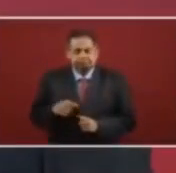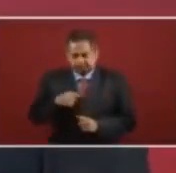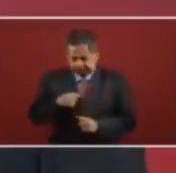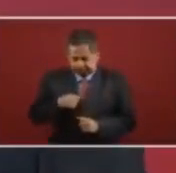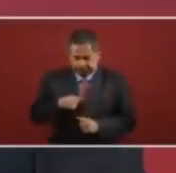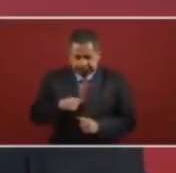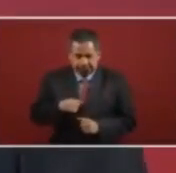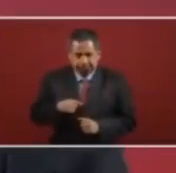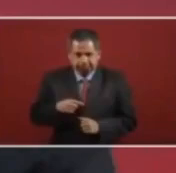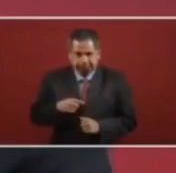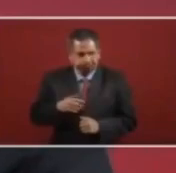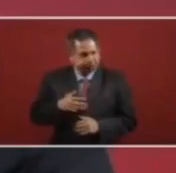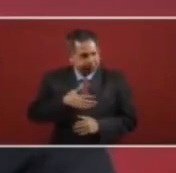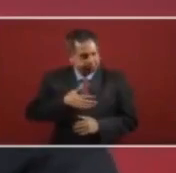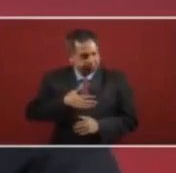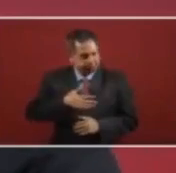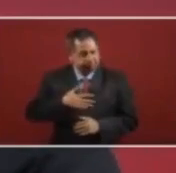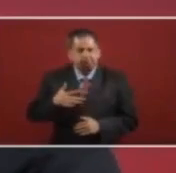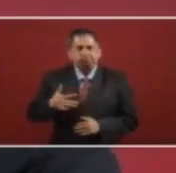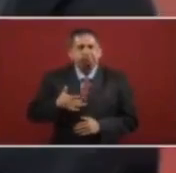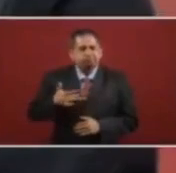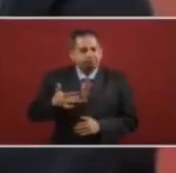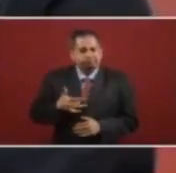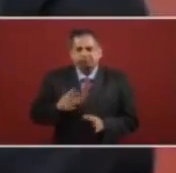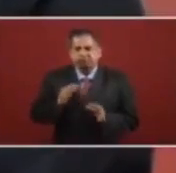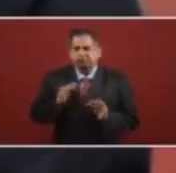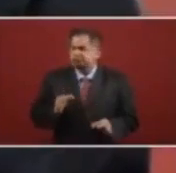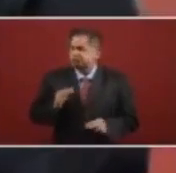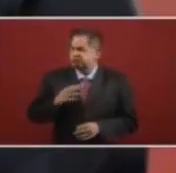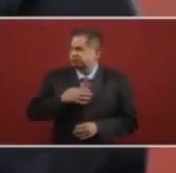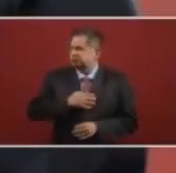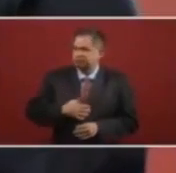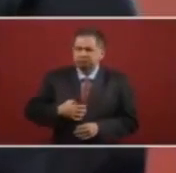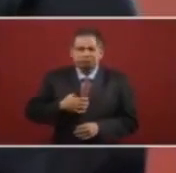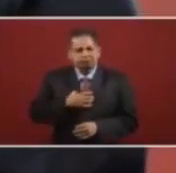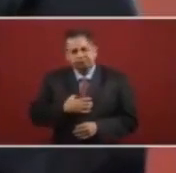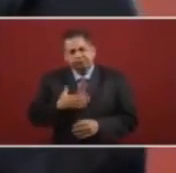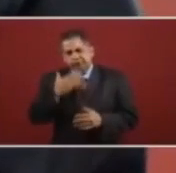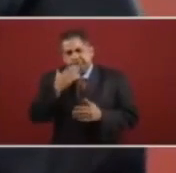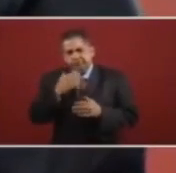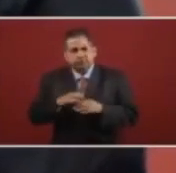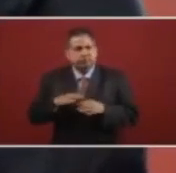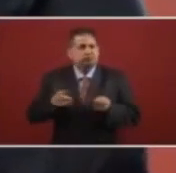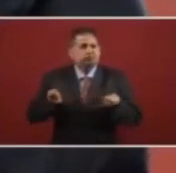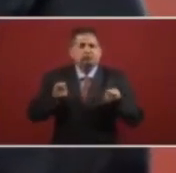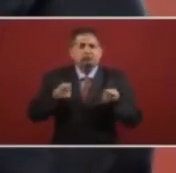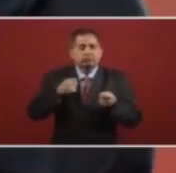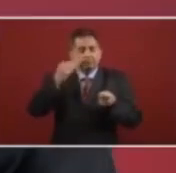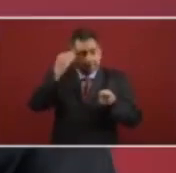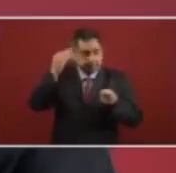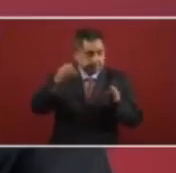la dicha enorme de gobernar en un tiempo